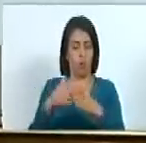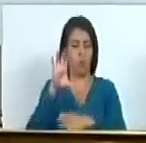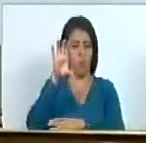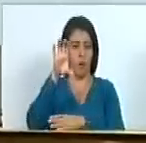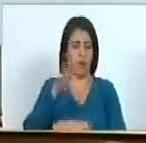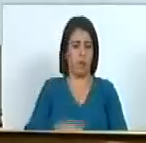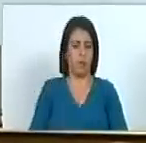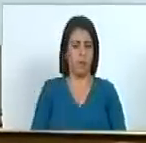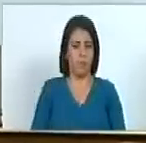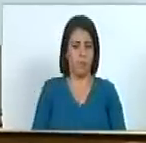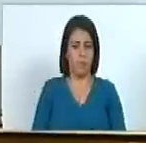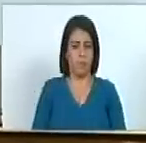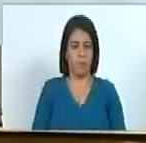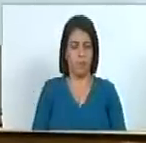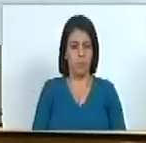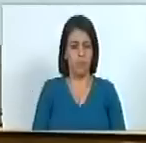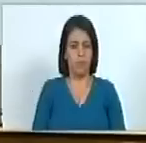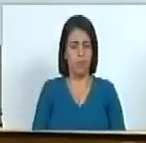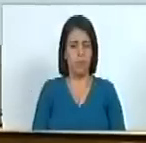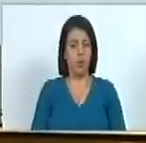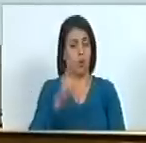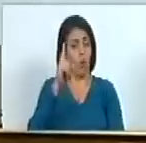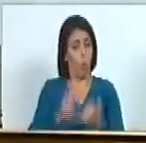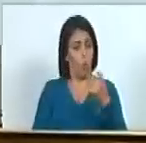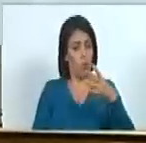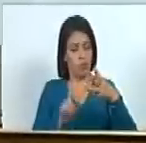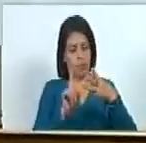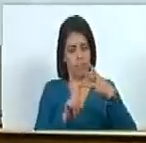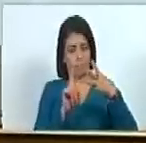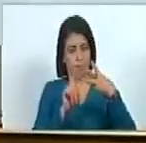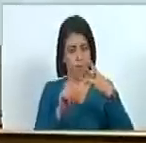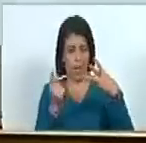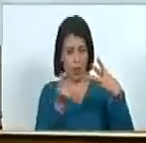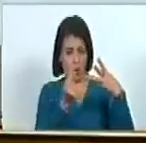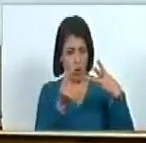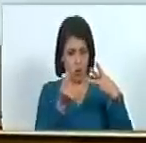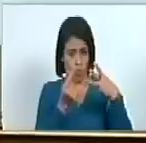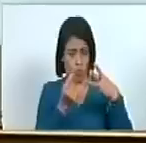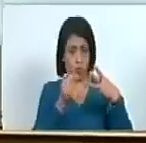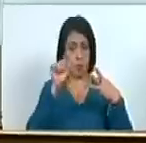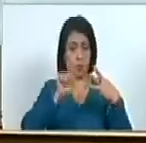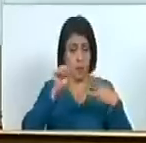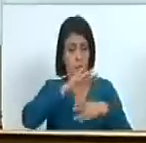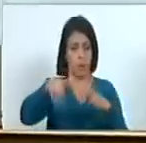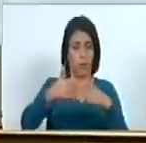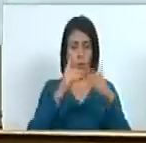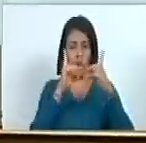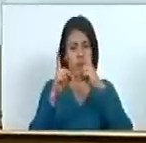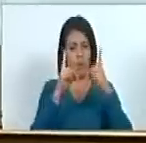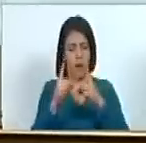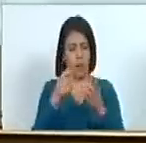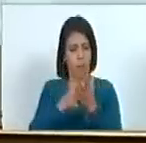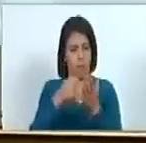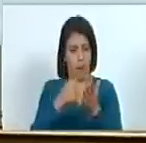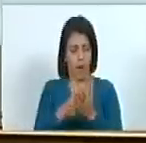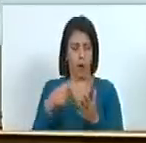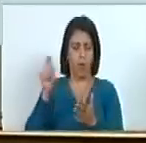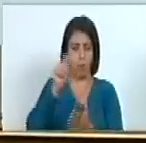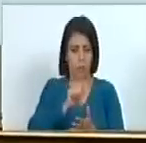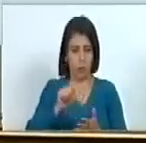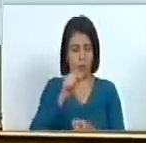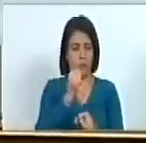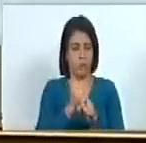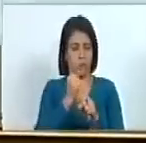Patria. Y por último, lo económico. Miren, sí, todo el debate del salario, de los ingresos de los